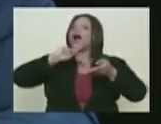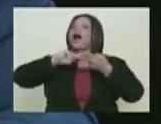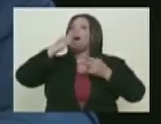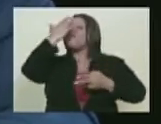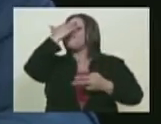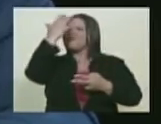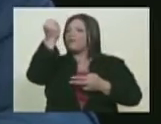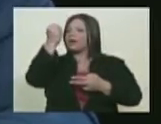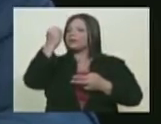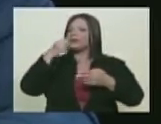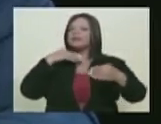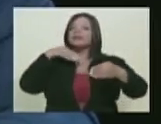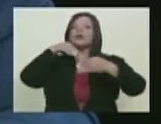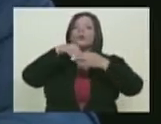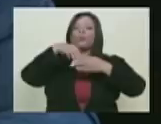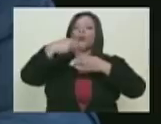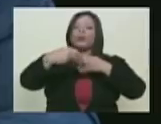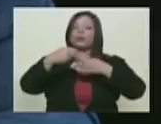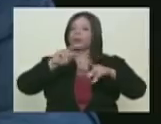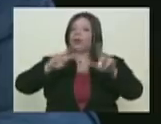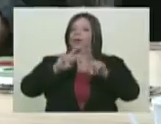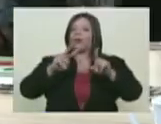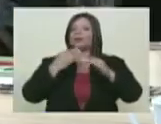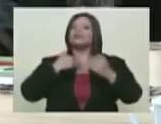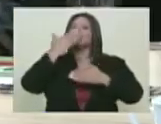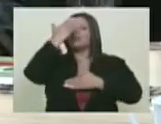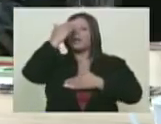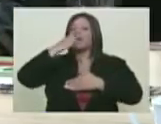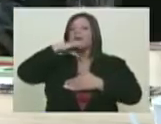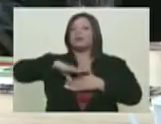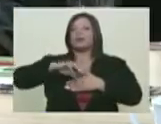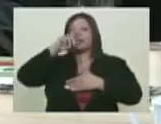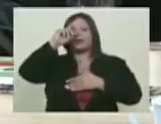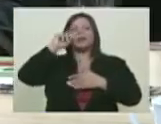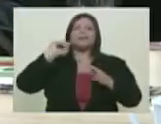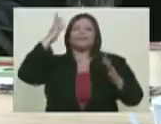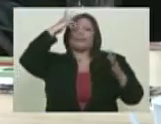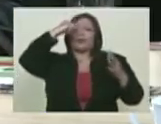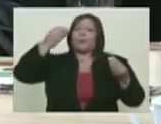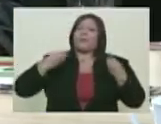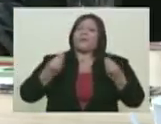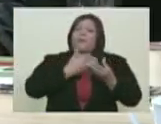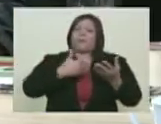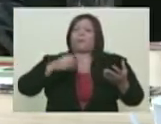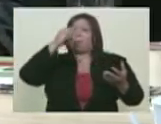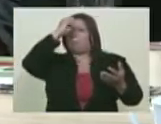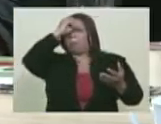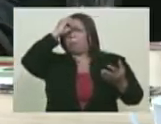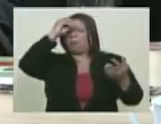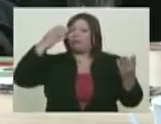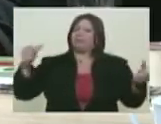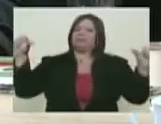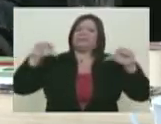de tropezar cuando camina hacia adelante, ¿no? Bueno, pero que un tipo como Trump, que es un